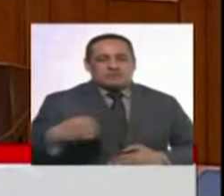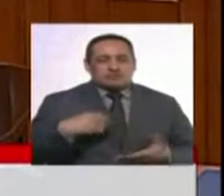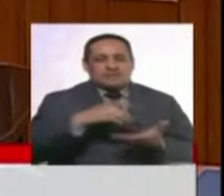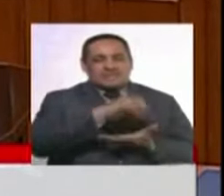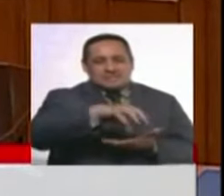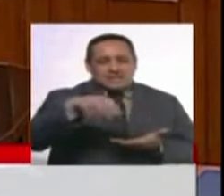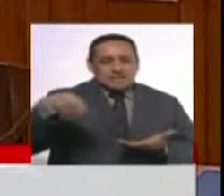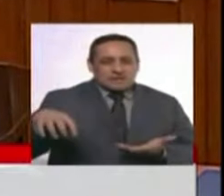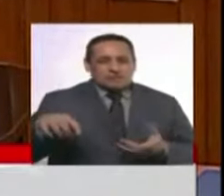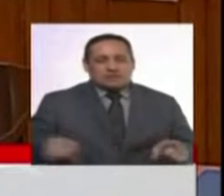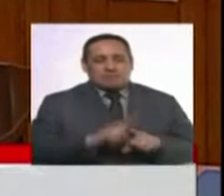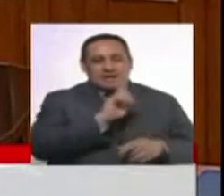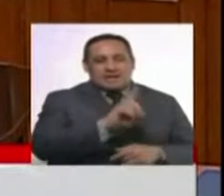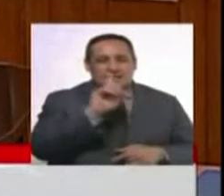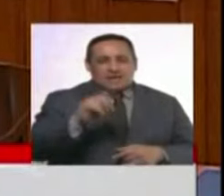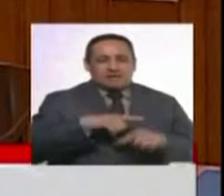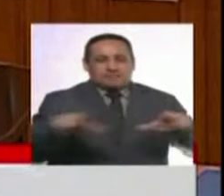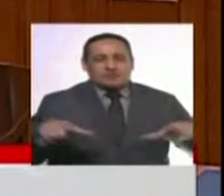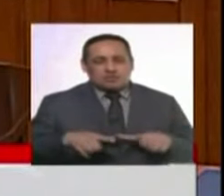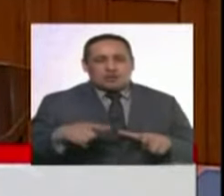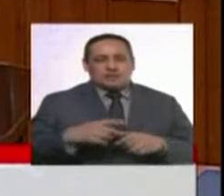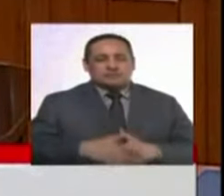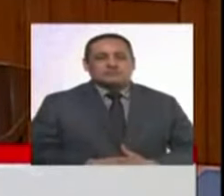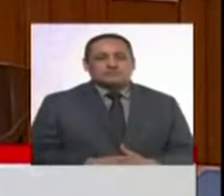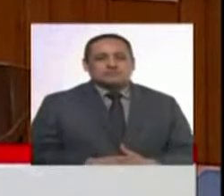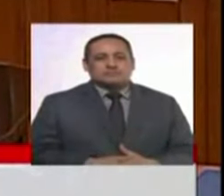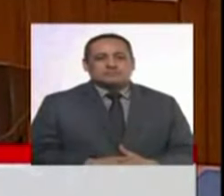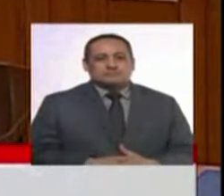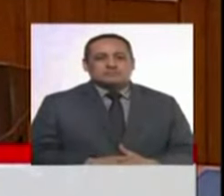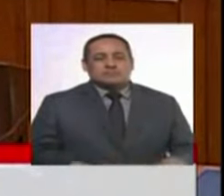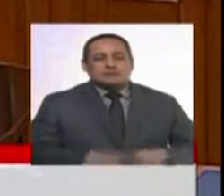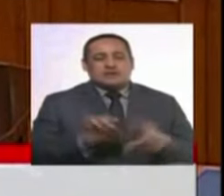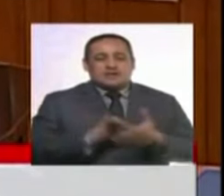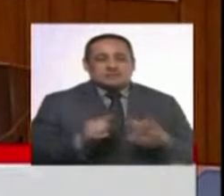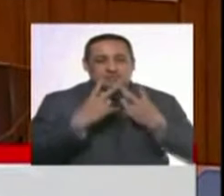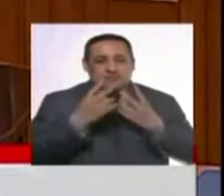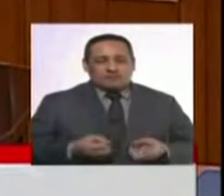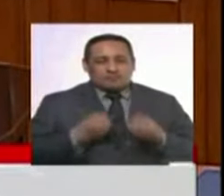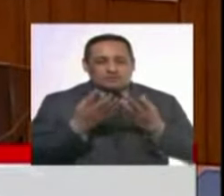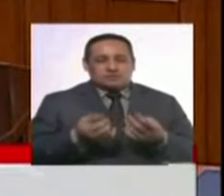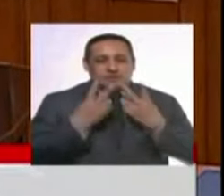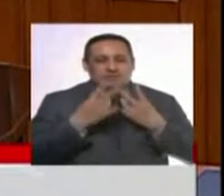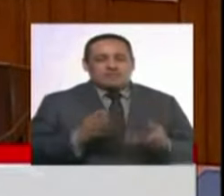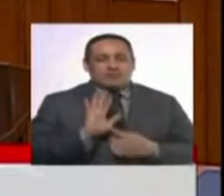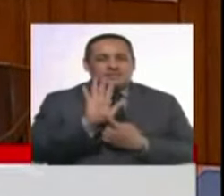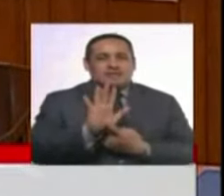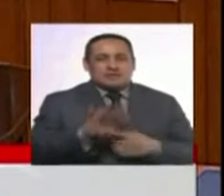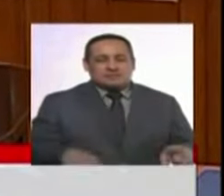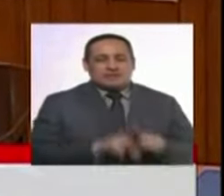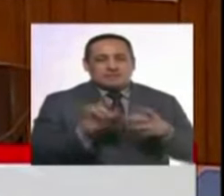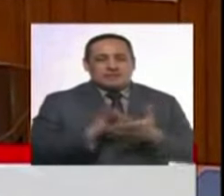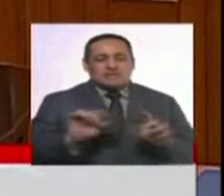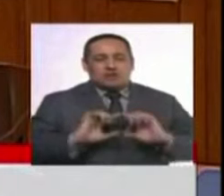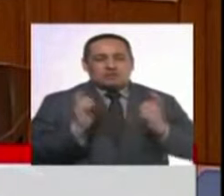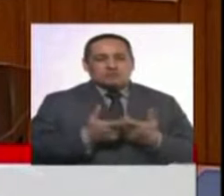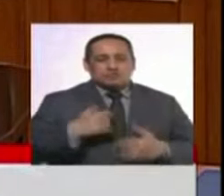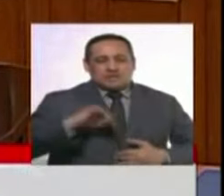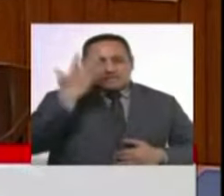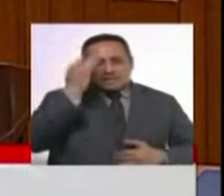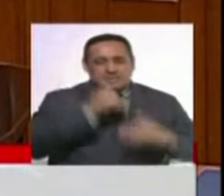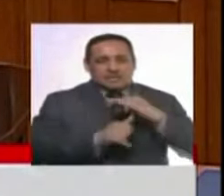descentralizados en cada una de sus localidades toda esta información ha sido remitida a la comisión de